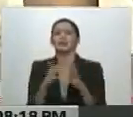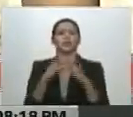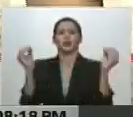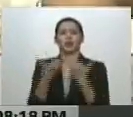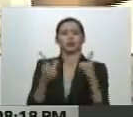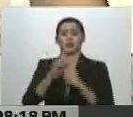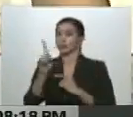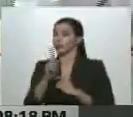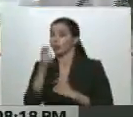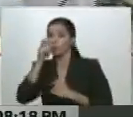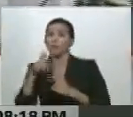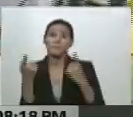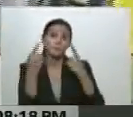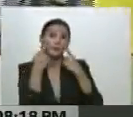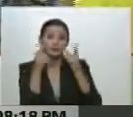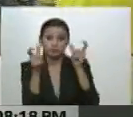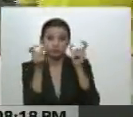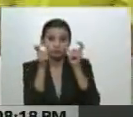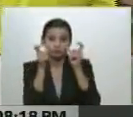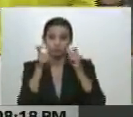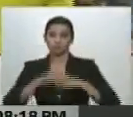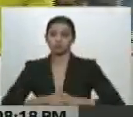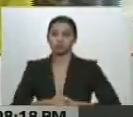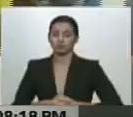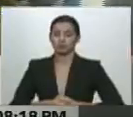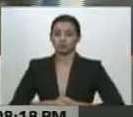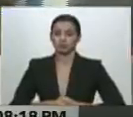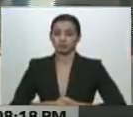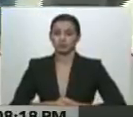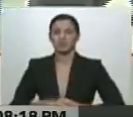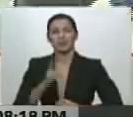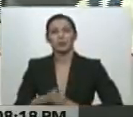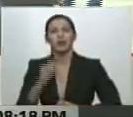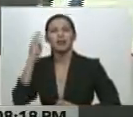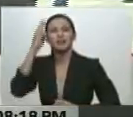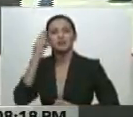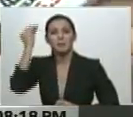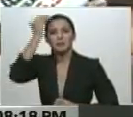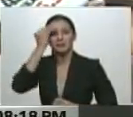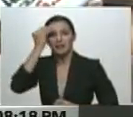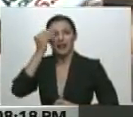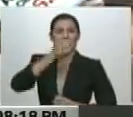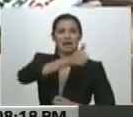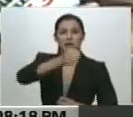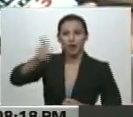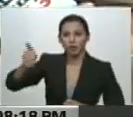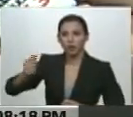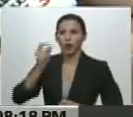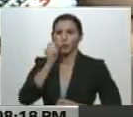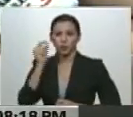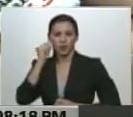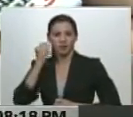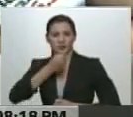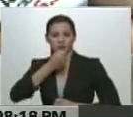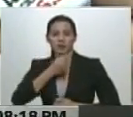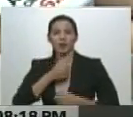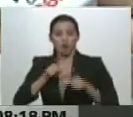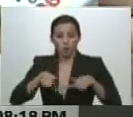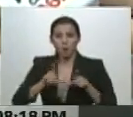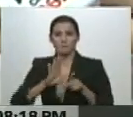en revisión junto al pueblo. Un poco reflexionar en las cosas que cada uno de nosotros como comunicadores desde nuestras trincheras